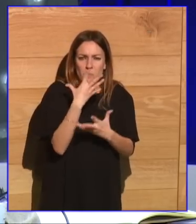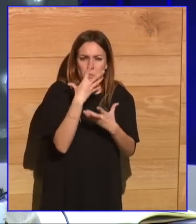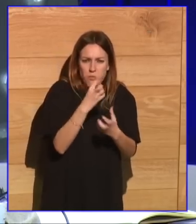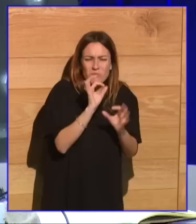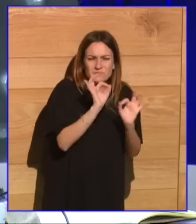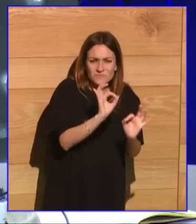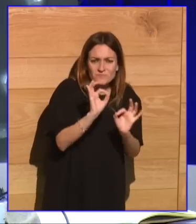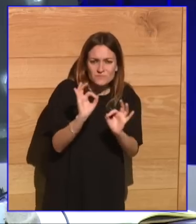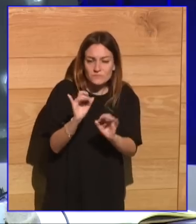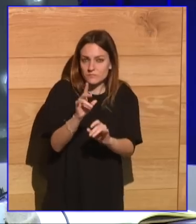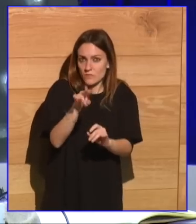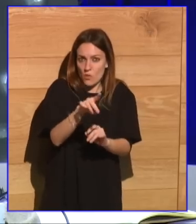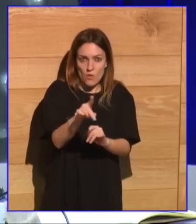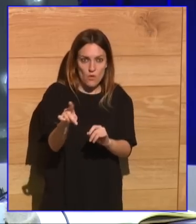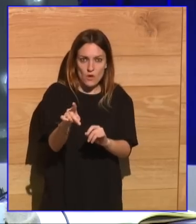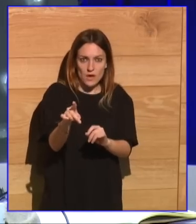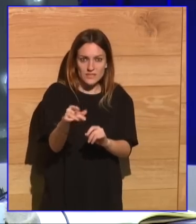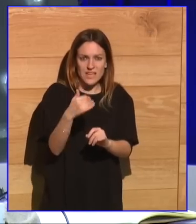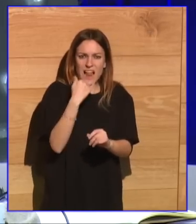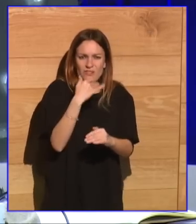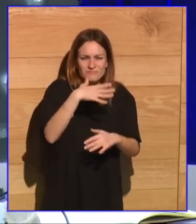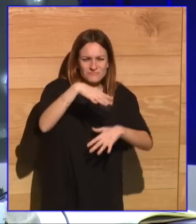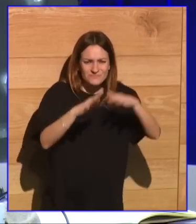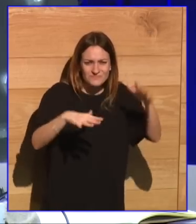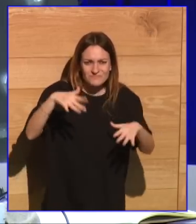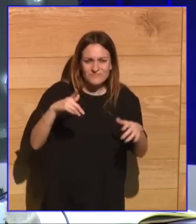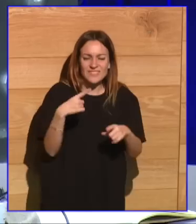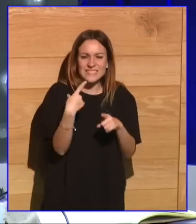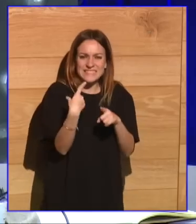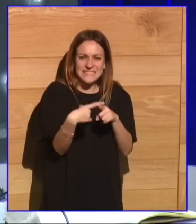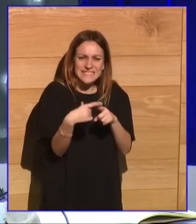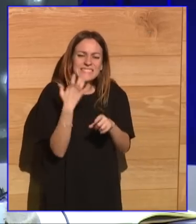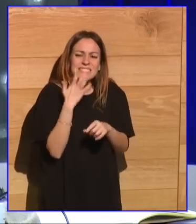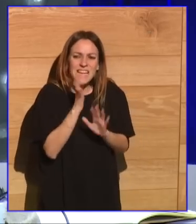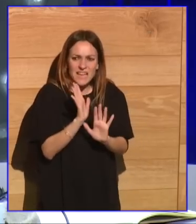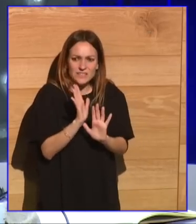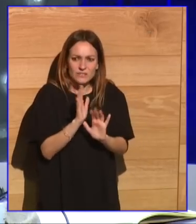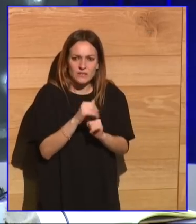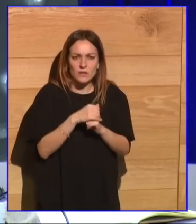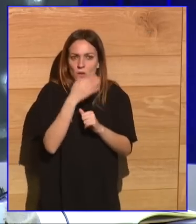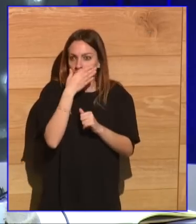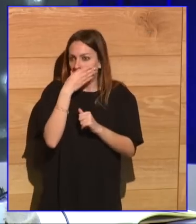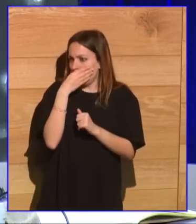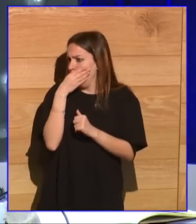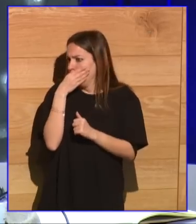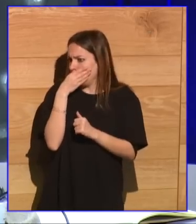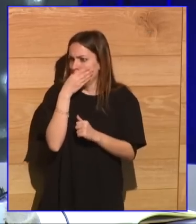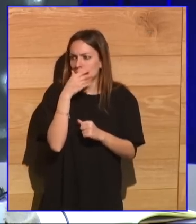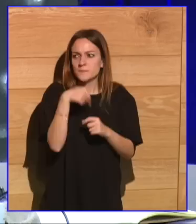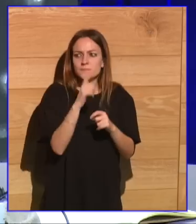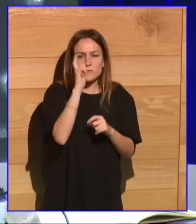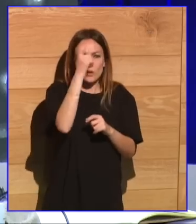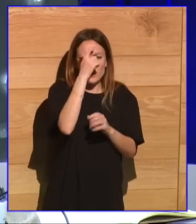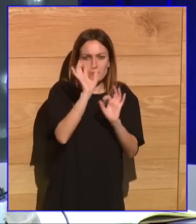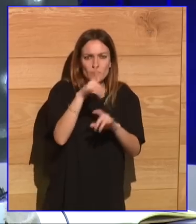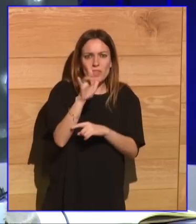y hay como una oscilación tonal extraña e indefinida. Hay un concepto no tanto en el mundo del cine